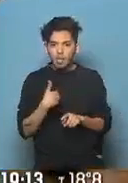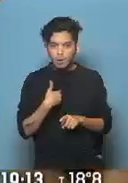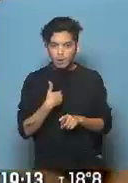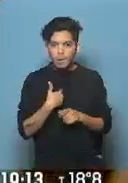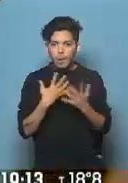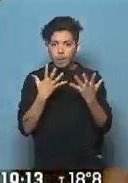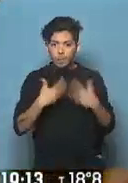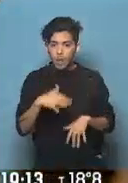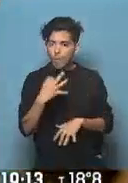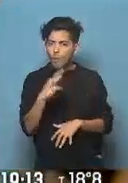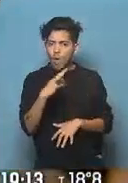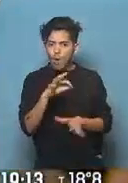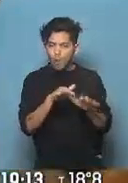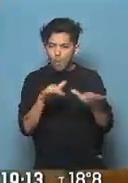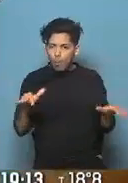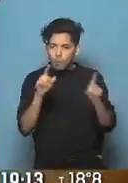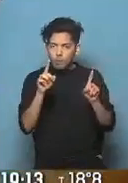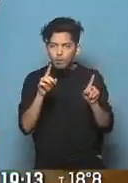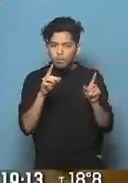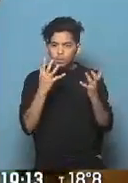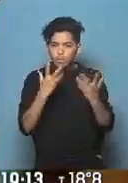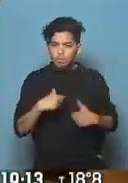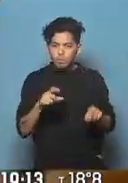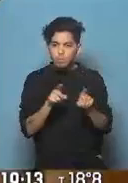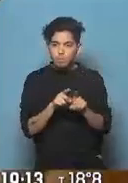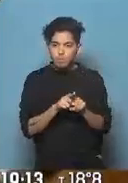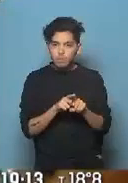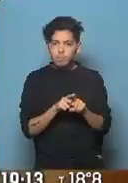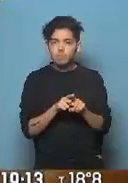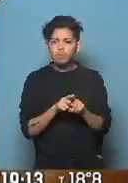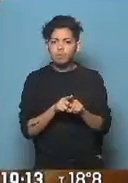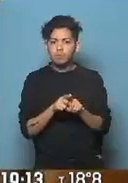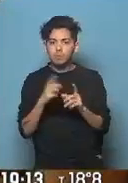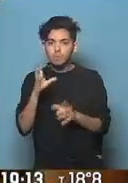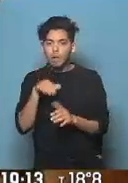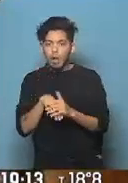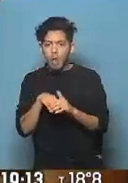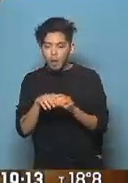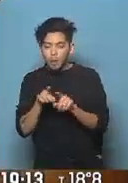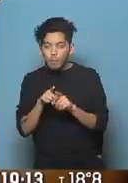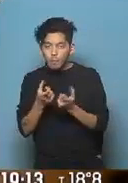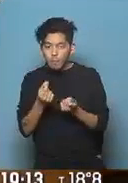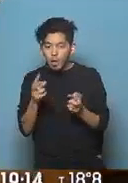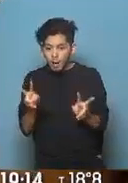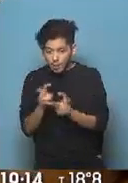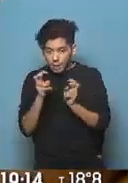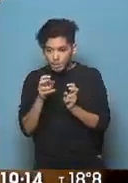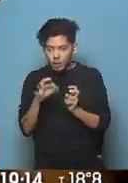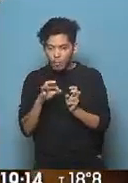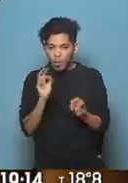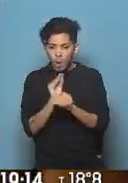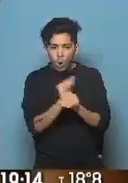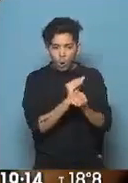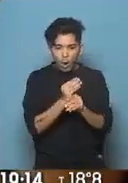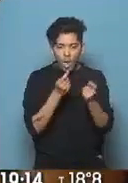que ser equilibrado, es decir, tiene que ser un presupuesto en donde los ingresos alcancen a cubrir los gastos, una cosa que parece obvia,